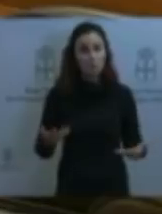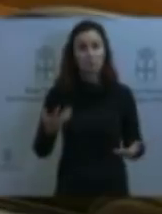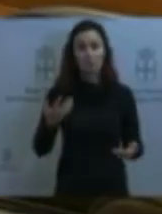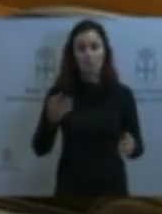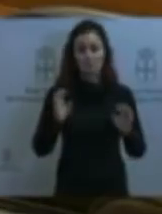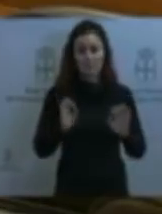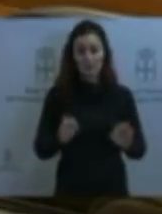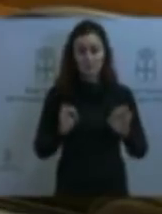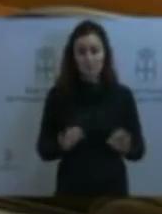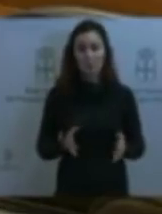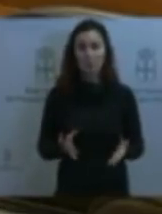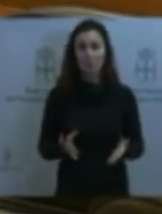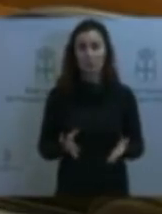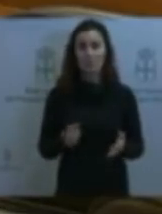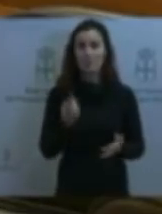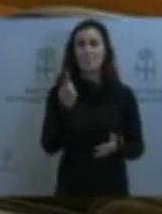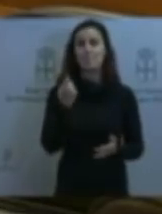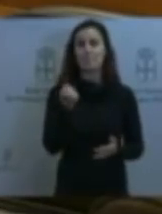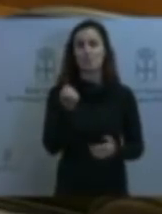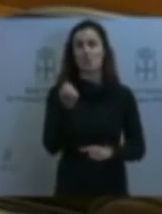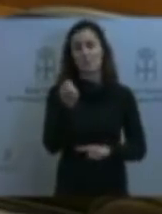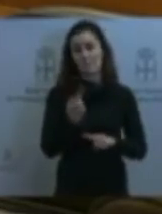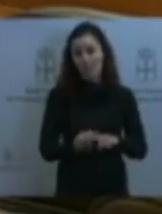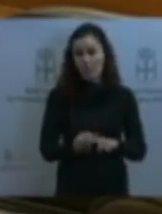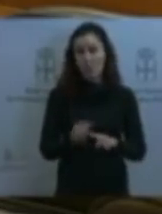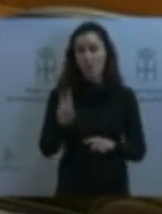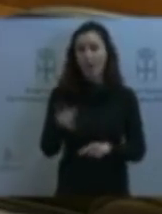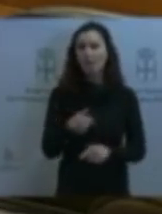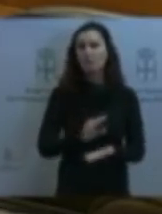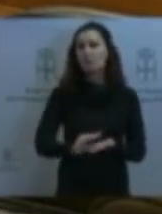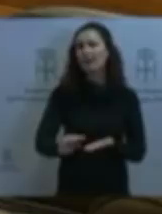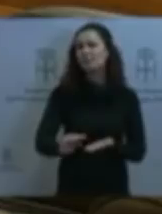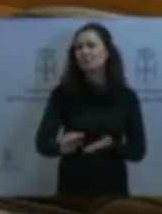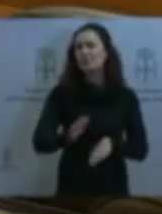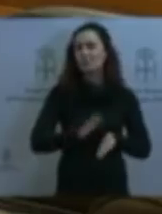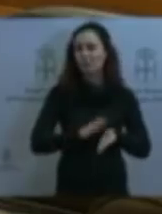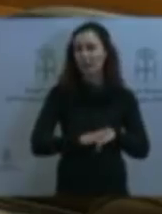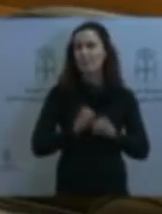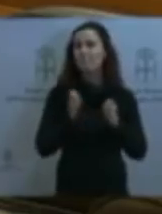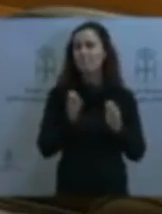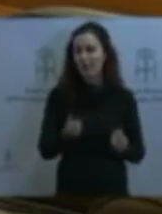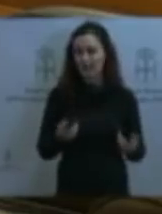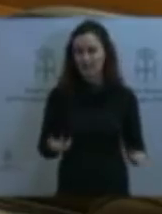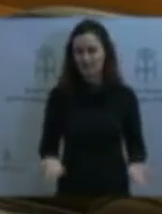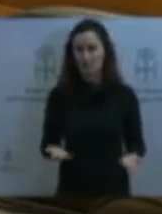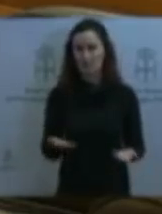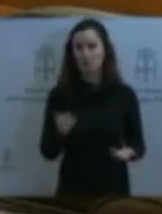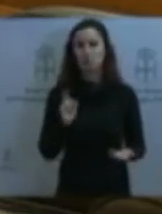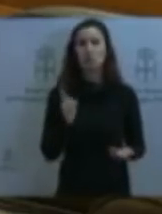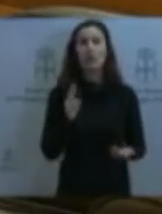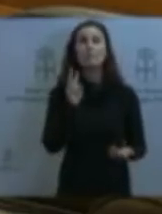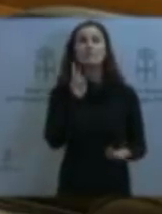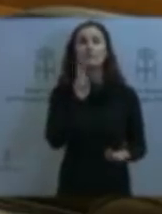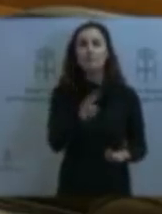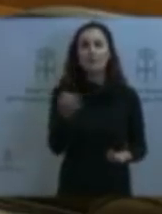medio de euros, ¿no? Porque lo que ven es que en las circunstancias